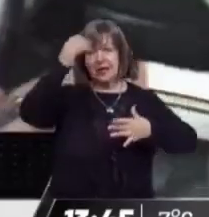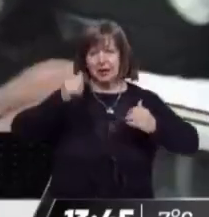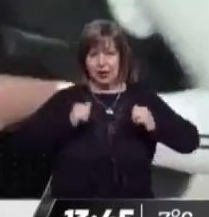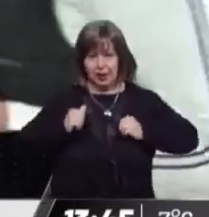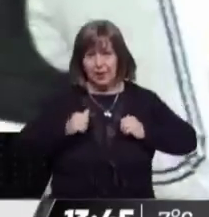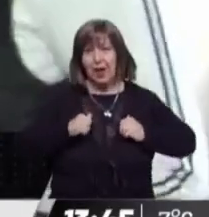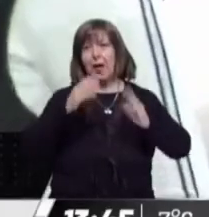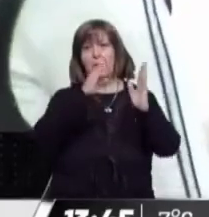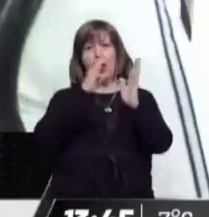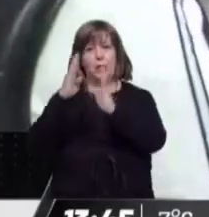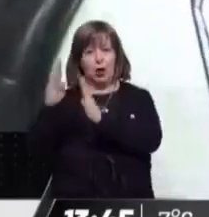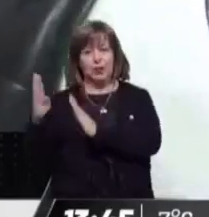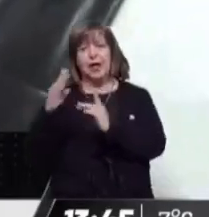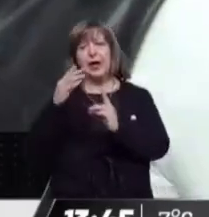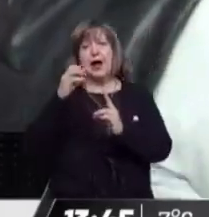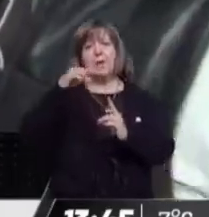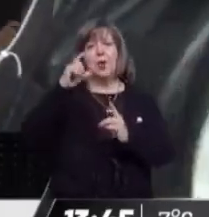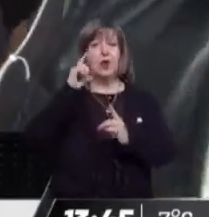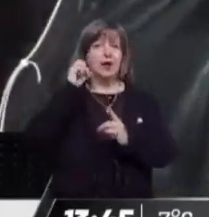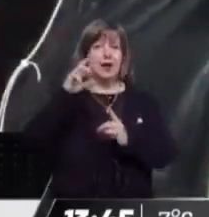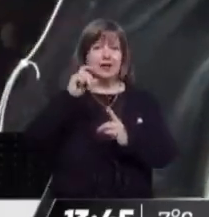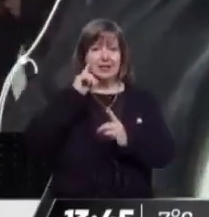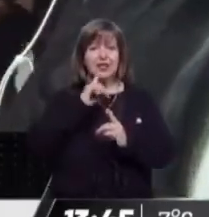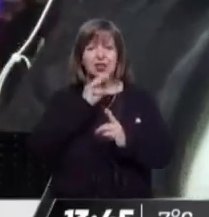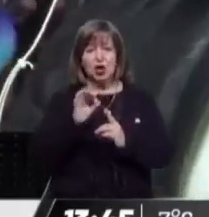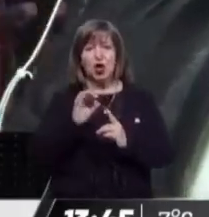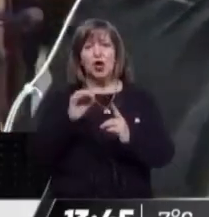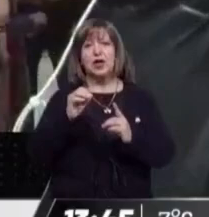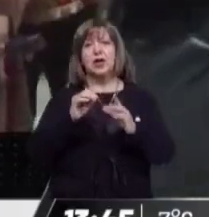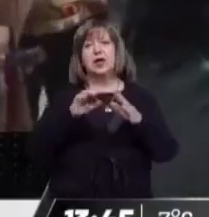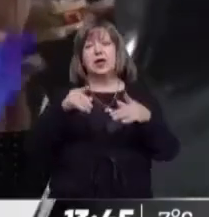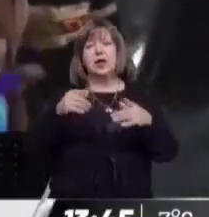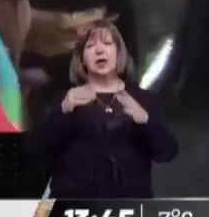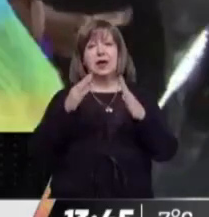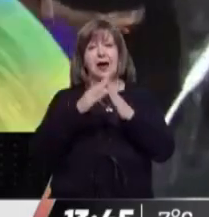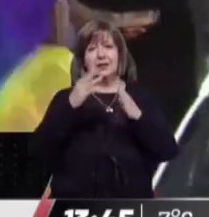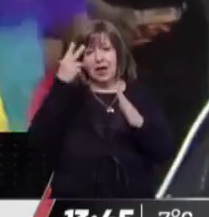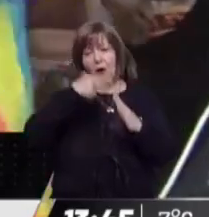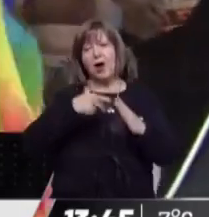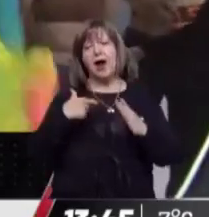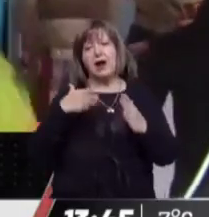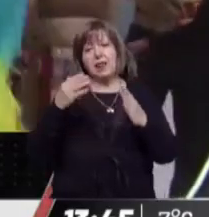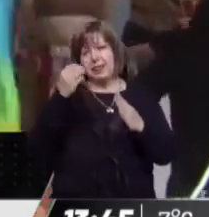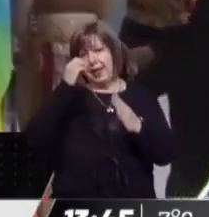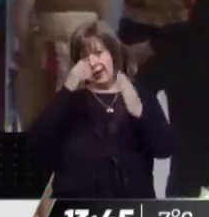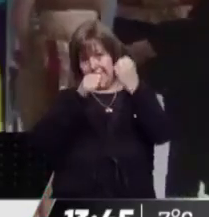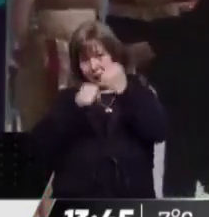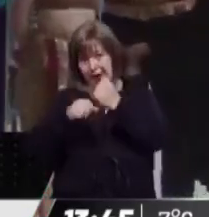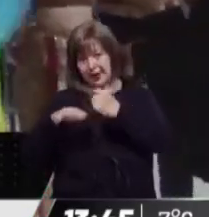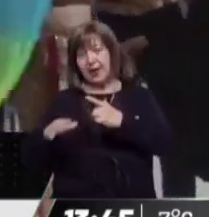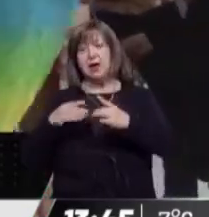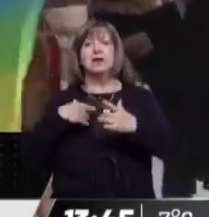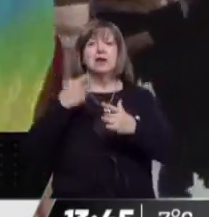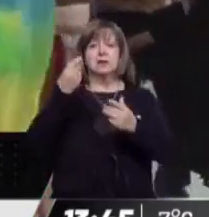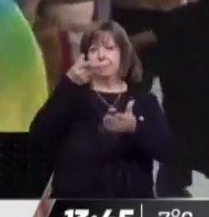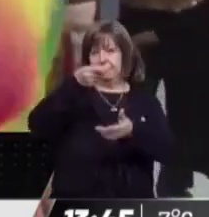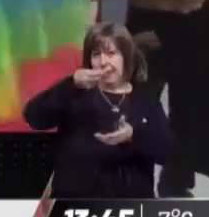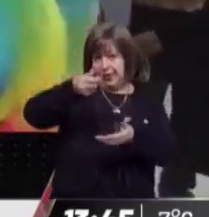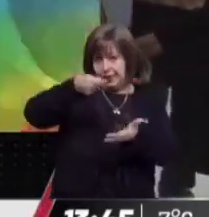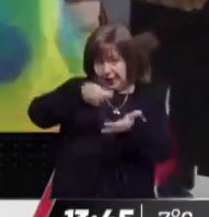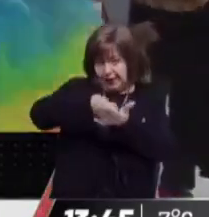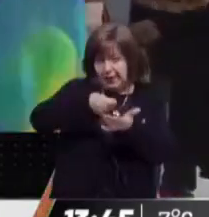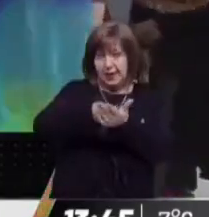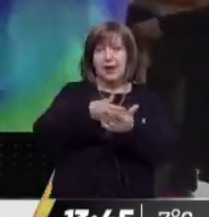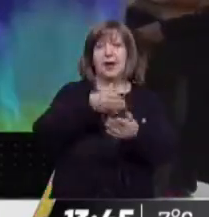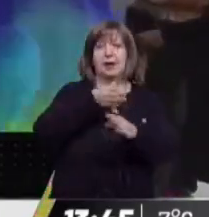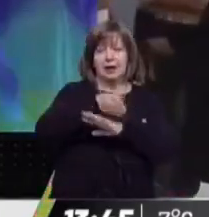Biblioteca Pulgarcito y en el auditorio de la Escuela Hogar del Parque tienen un valor las entradas, los conciertos de 5.000,